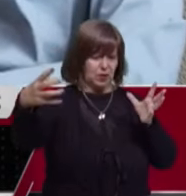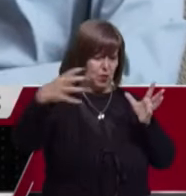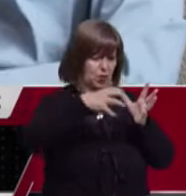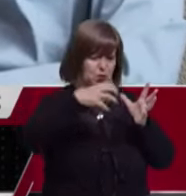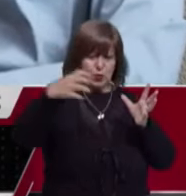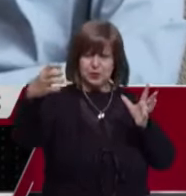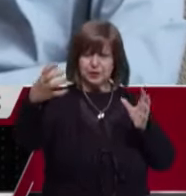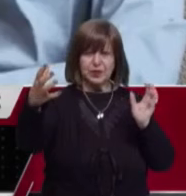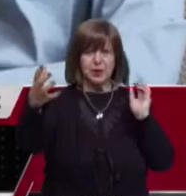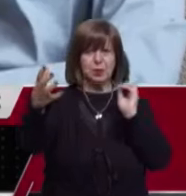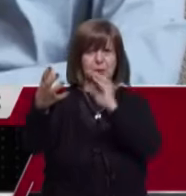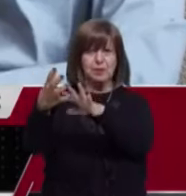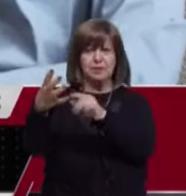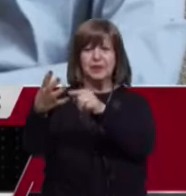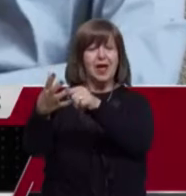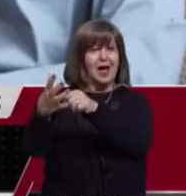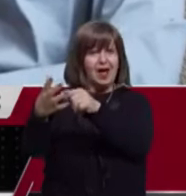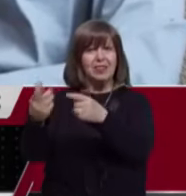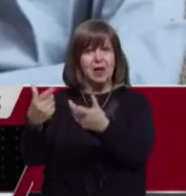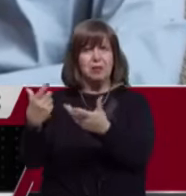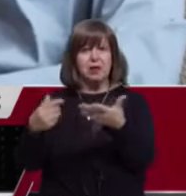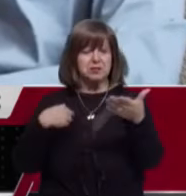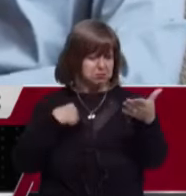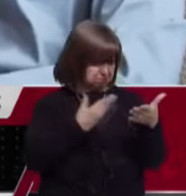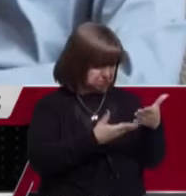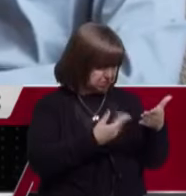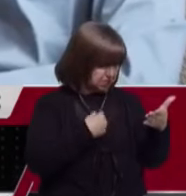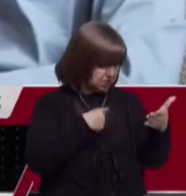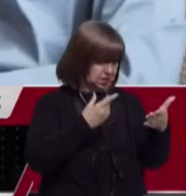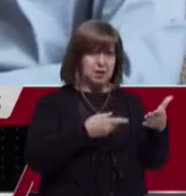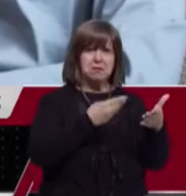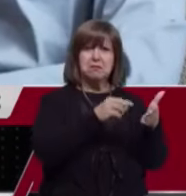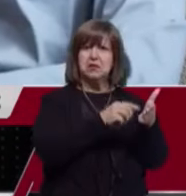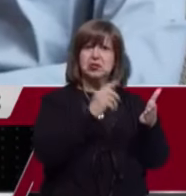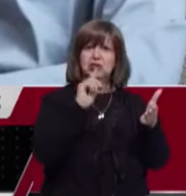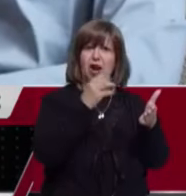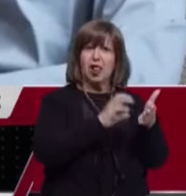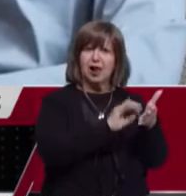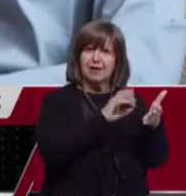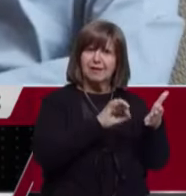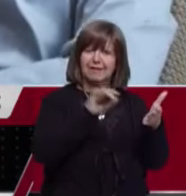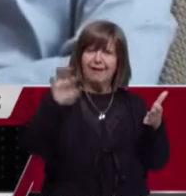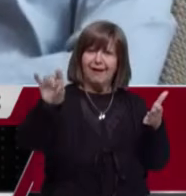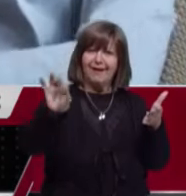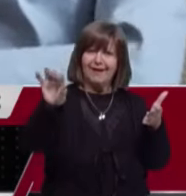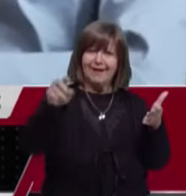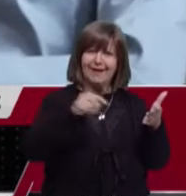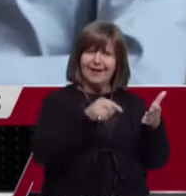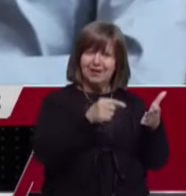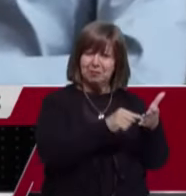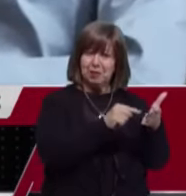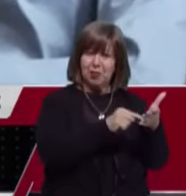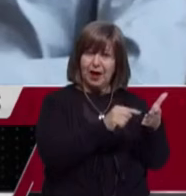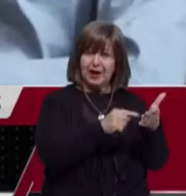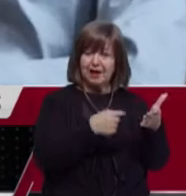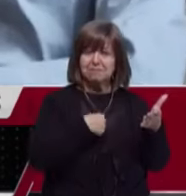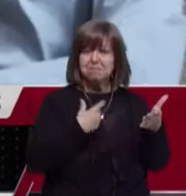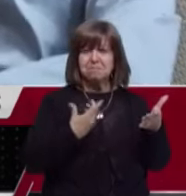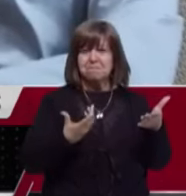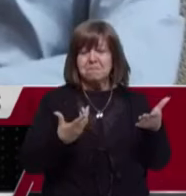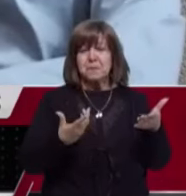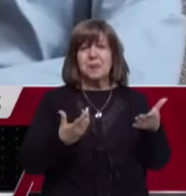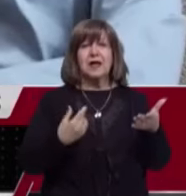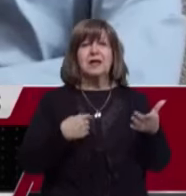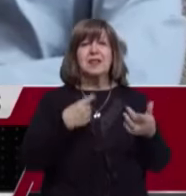la víctima jamás había querido pedir y en ocasiones ni siquiera sabía que estaba en su cuenta. Lo que advierten las víctimas, por ejemplo, como me han